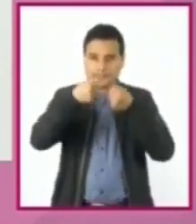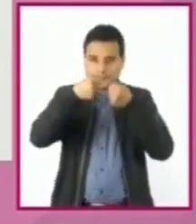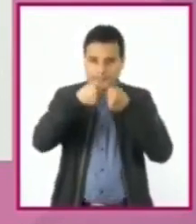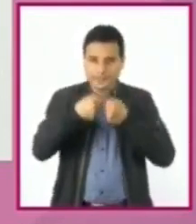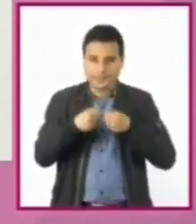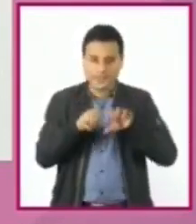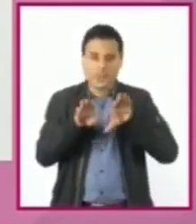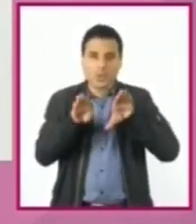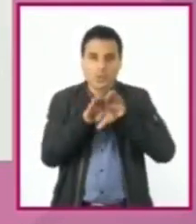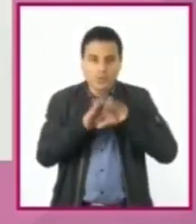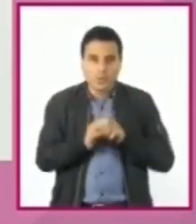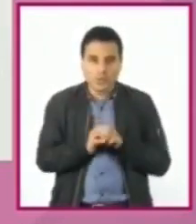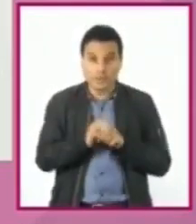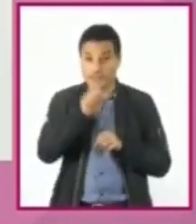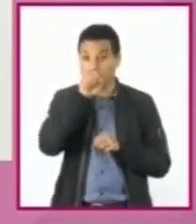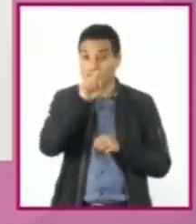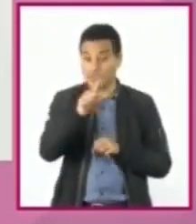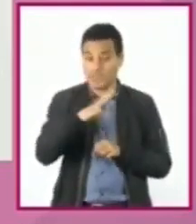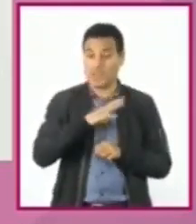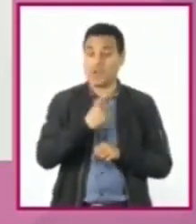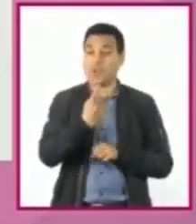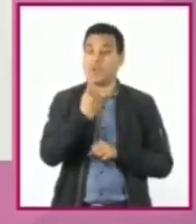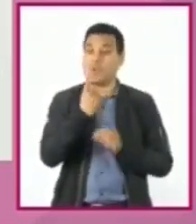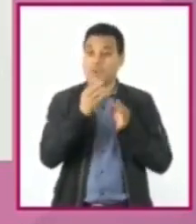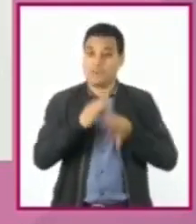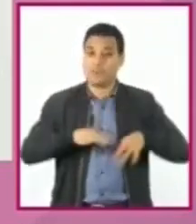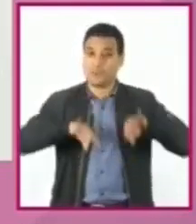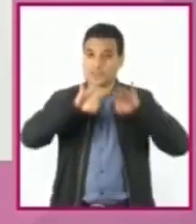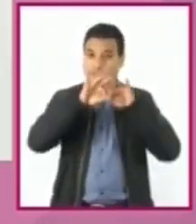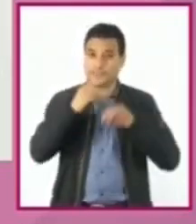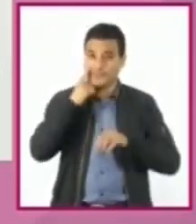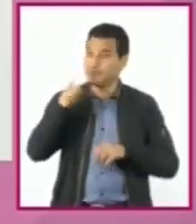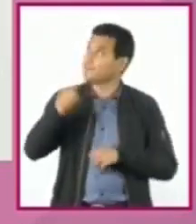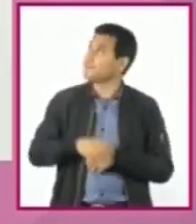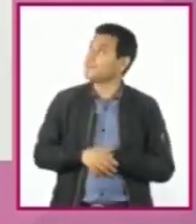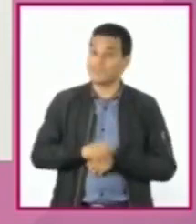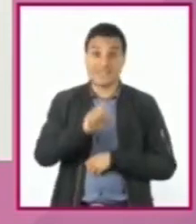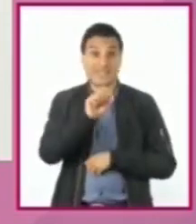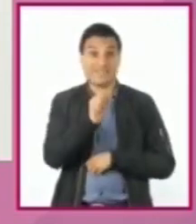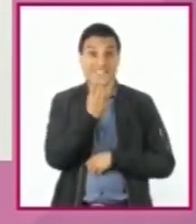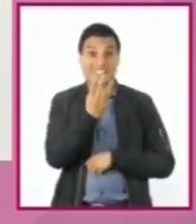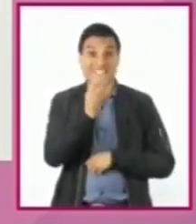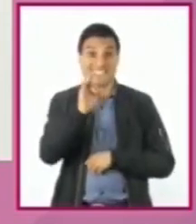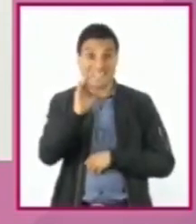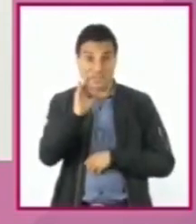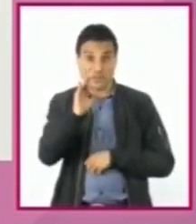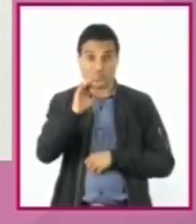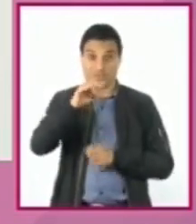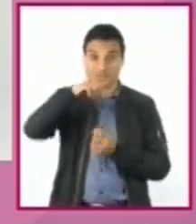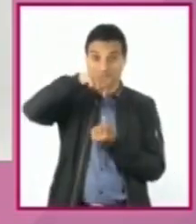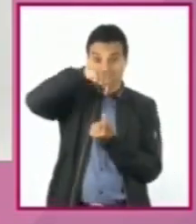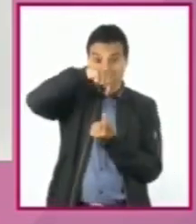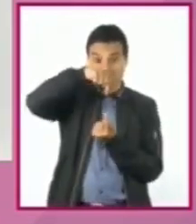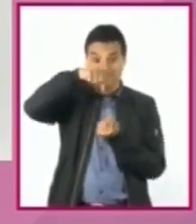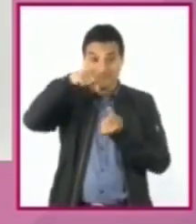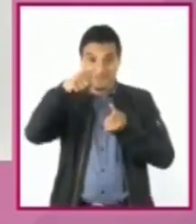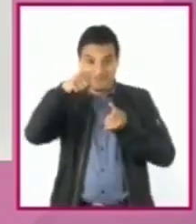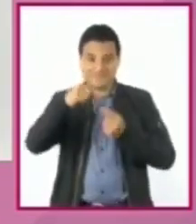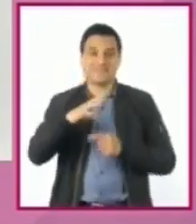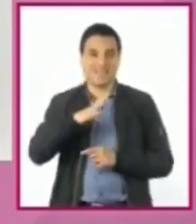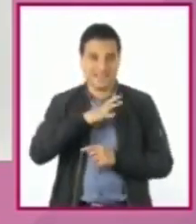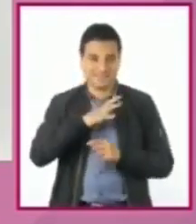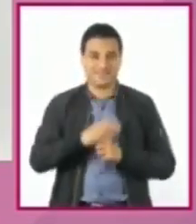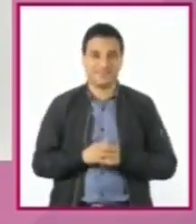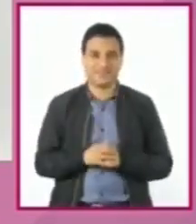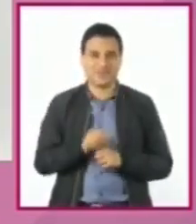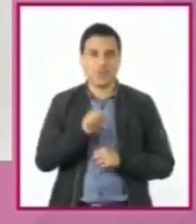tiene un rasgo distintivo, es que este tiene la inclinación de la Tierra, que es de 23 grados con 27 minutos. Otra manera de representar